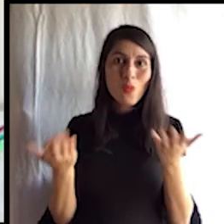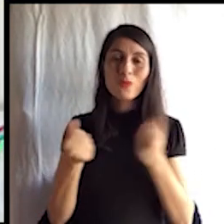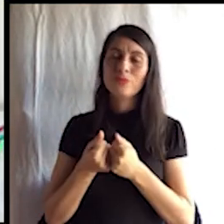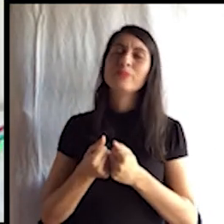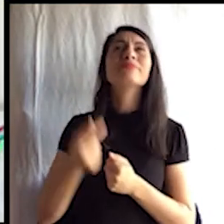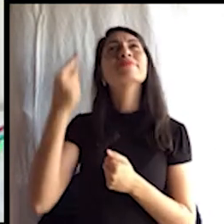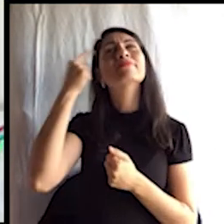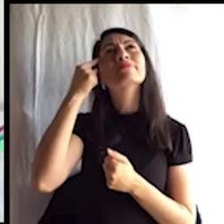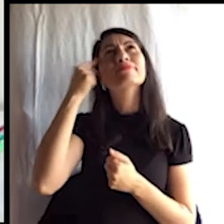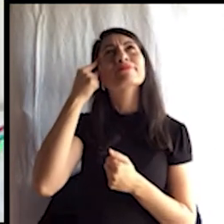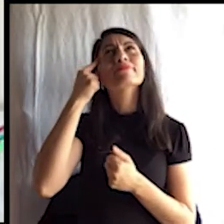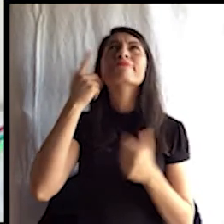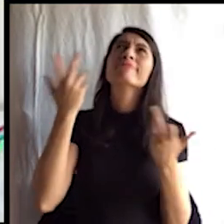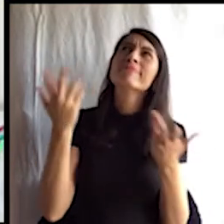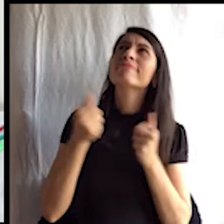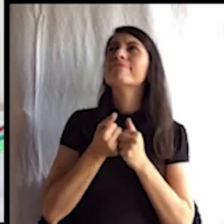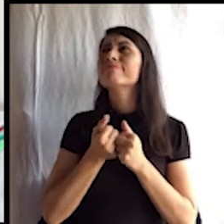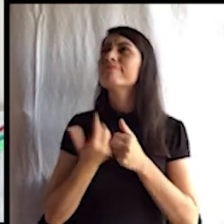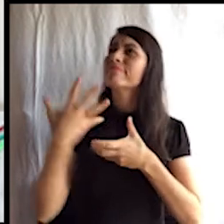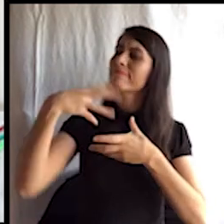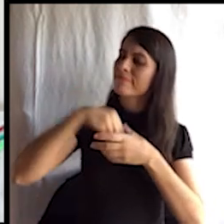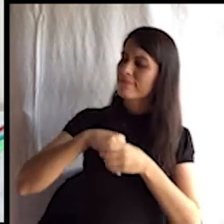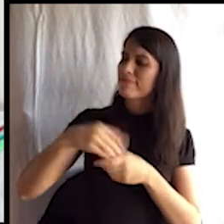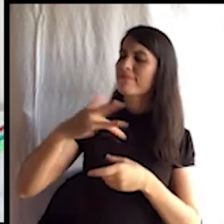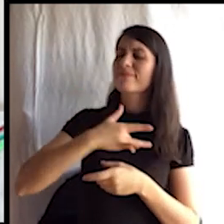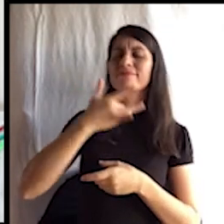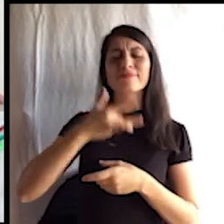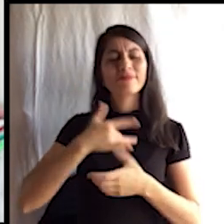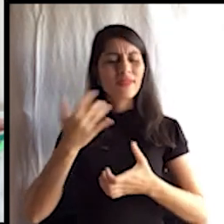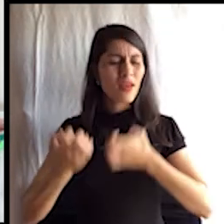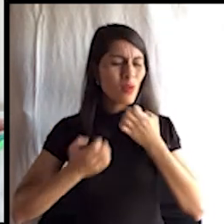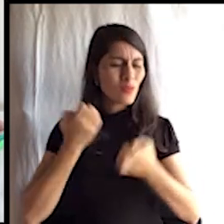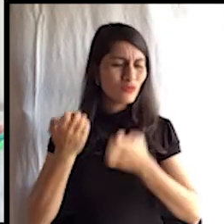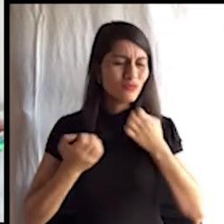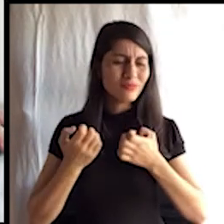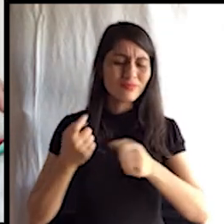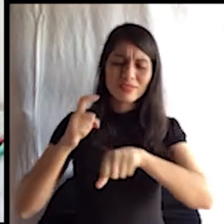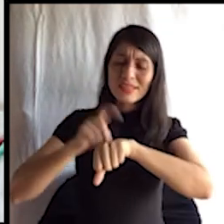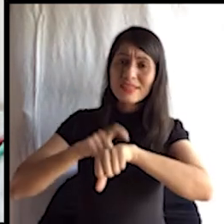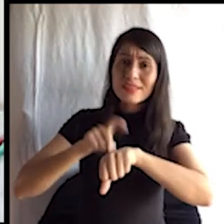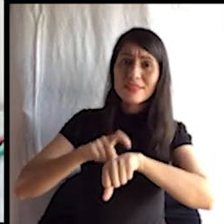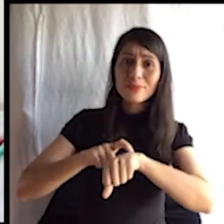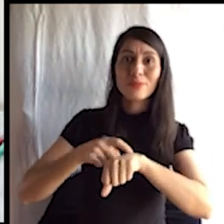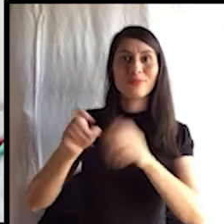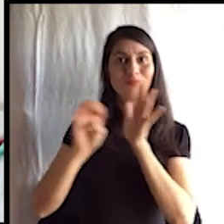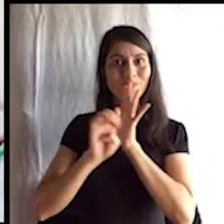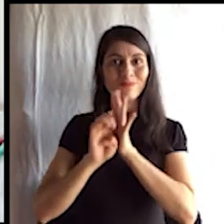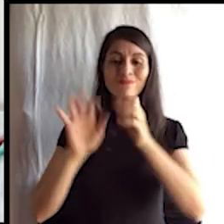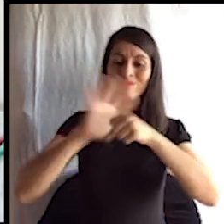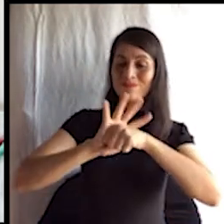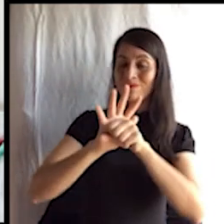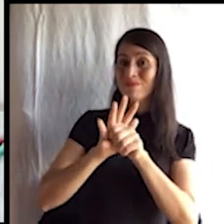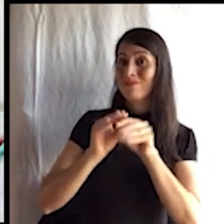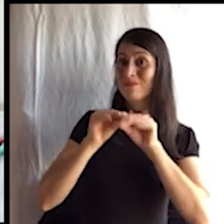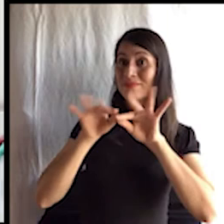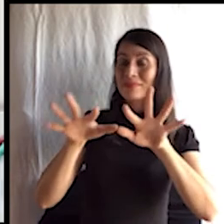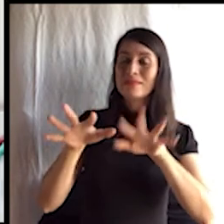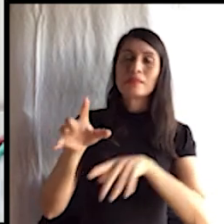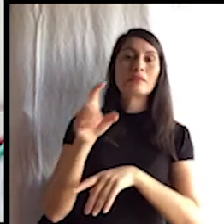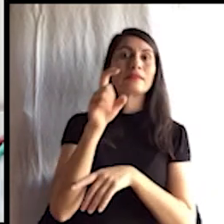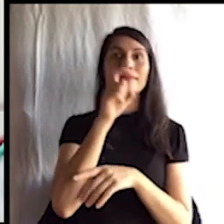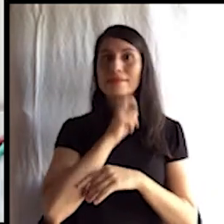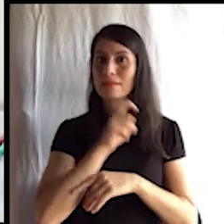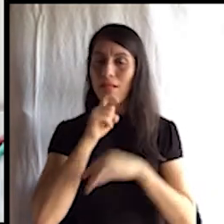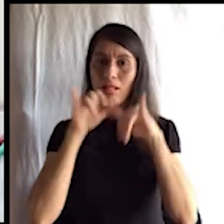pues podemos pensar en cómo nos hemos ido sintiendo durante todo este tiempo, porque la pandemia no ha sido fácil